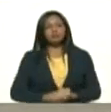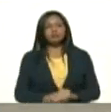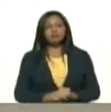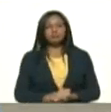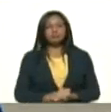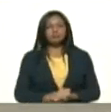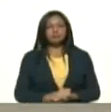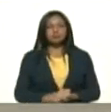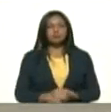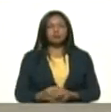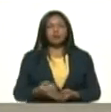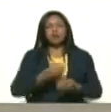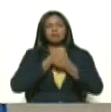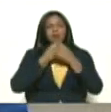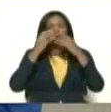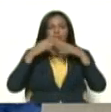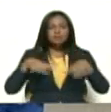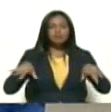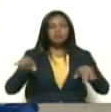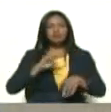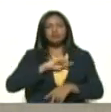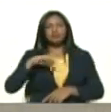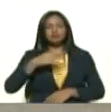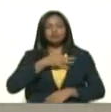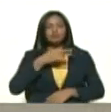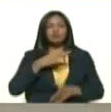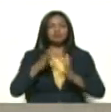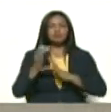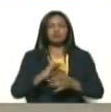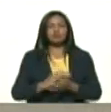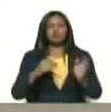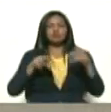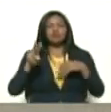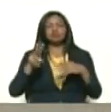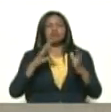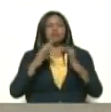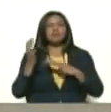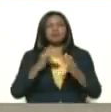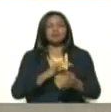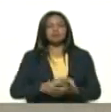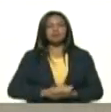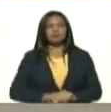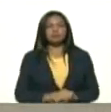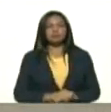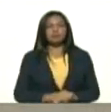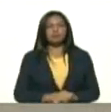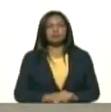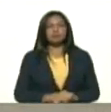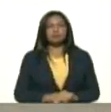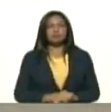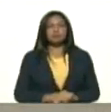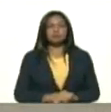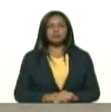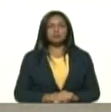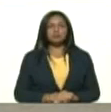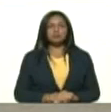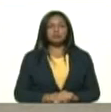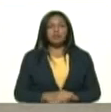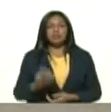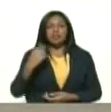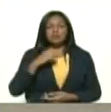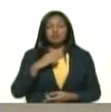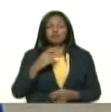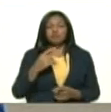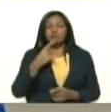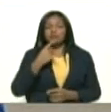las bendiciones de nuestro Señor Jesucristo. Hoy, 12 de abril, Domingo de Resurrección, tenemos las palabras del Papa en la misa de hoy.